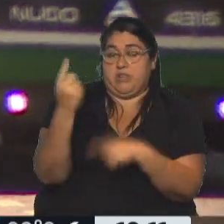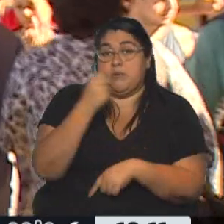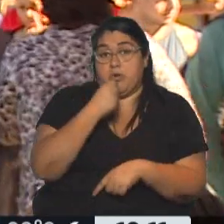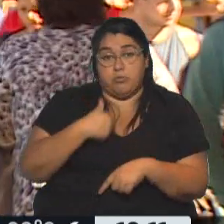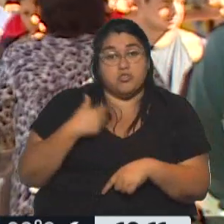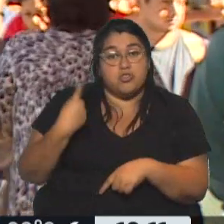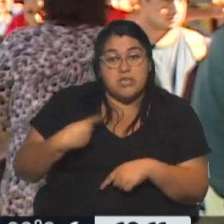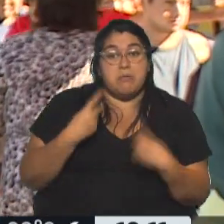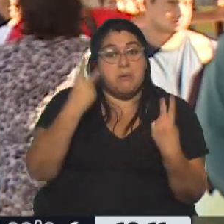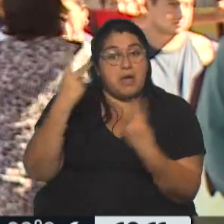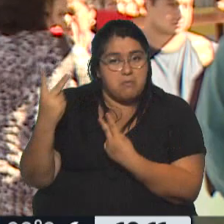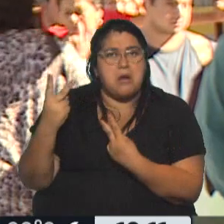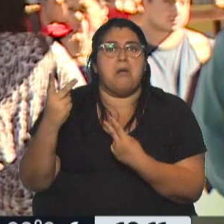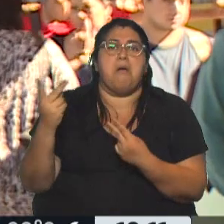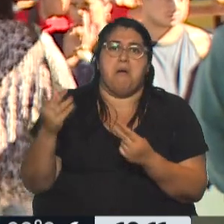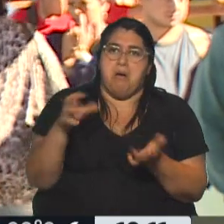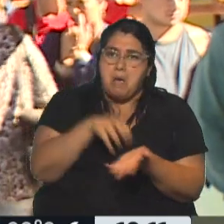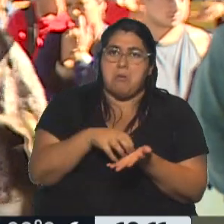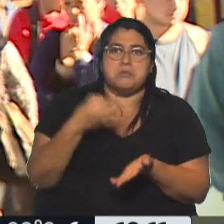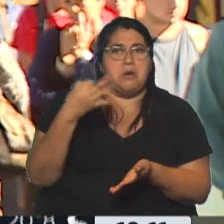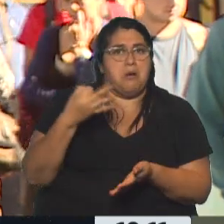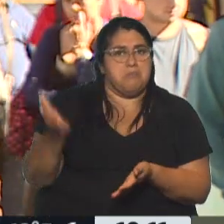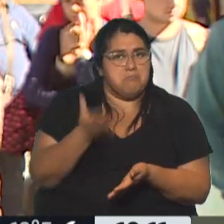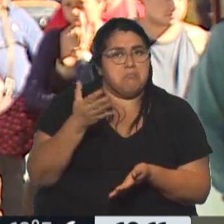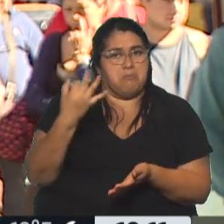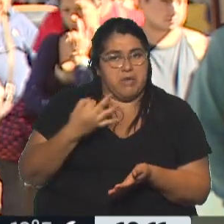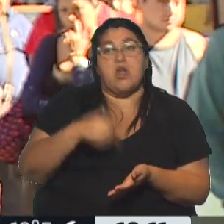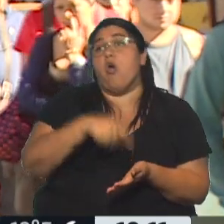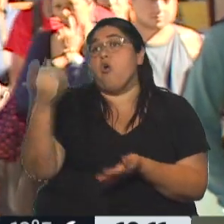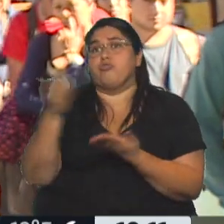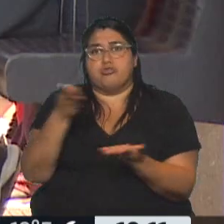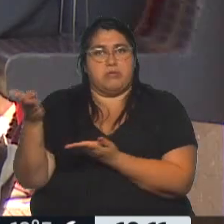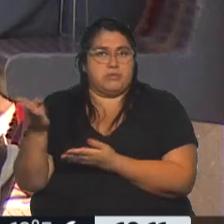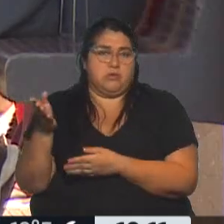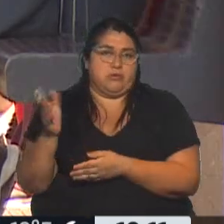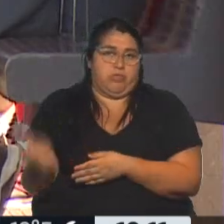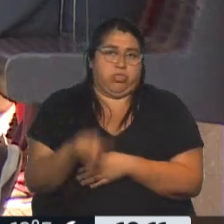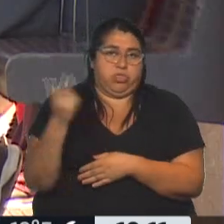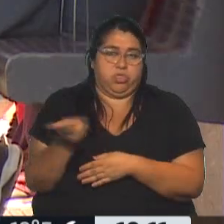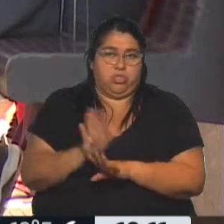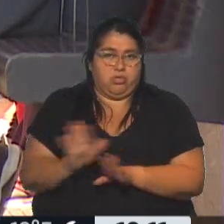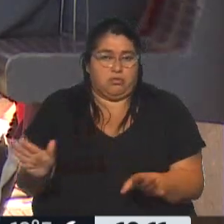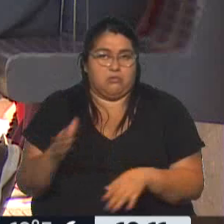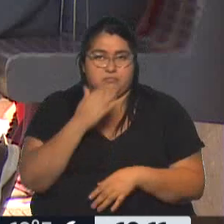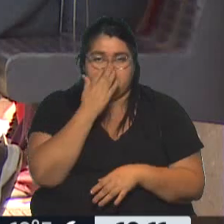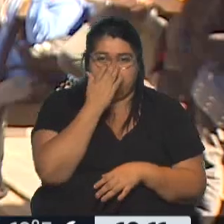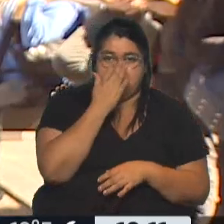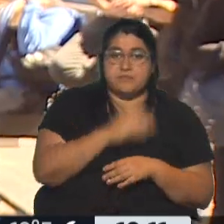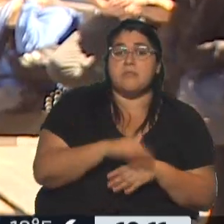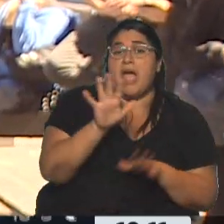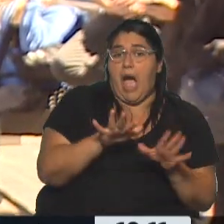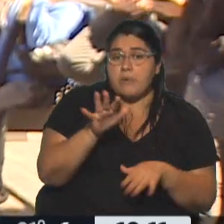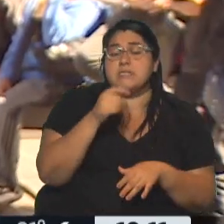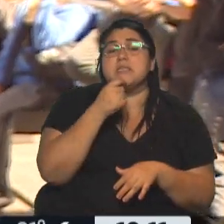que me muevo bastante, bastante conforme. Ahora sé que hay otros servicios que de repente no están en las mismas condiciones. A veces